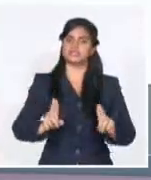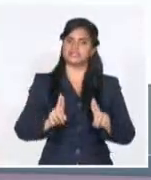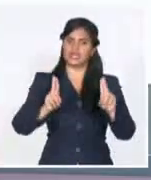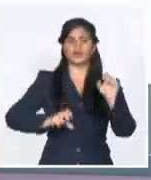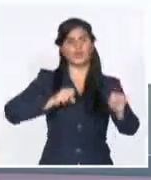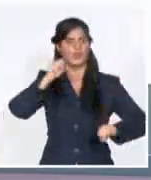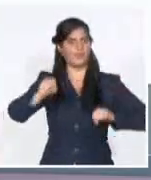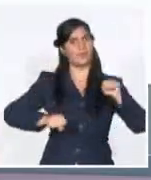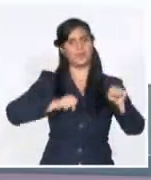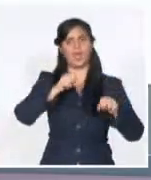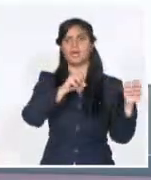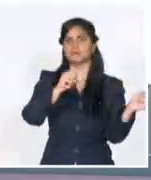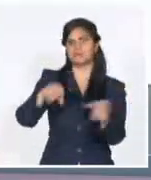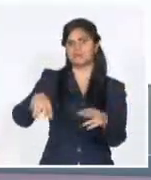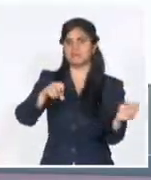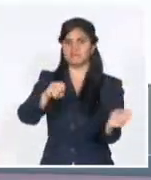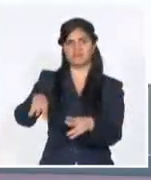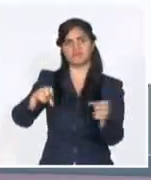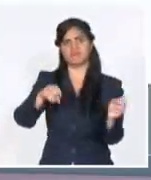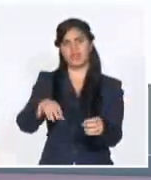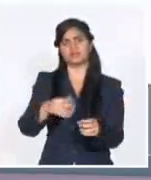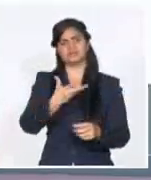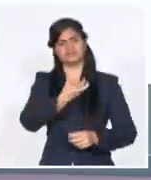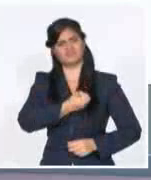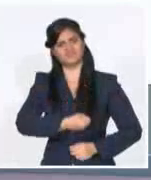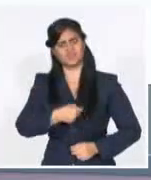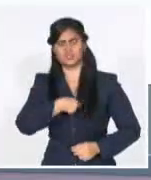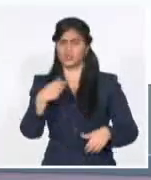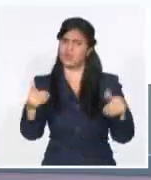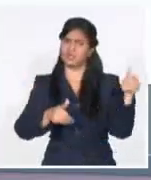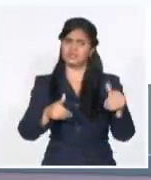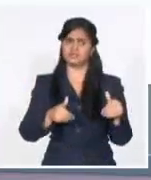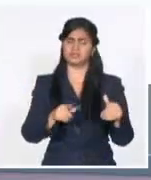habanero. Es una lástima no haber podido participar, pero bueno, ahí están las imágenes y las impresiones de lo acontecido.